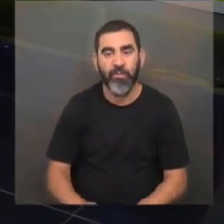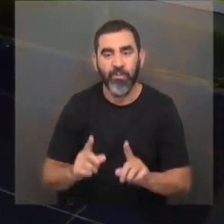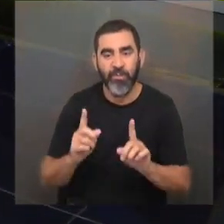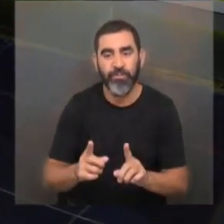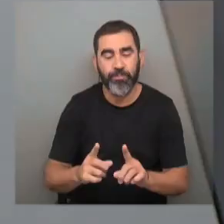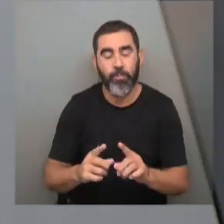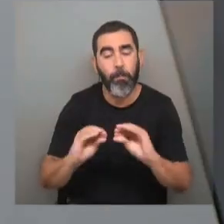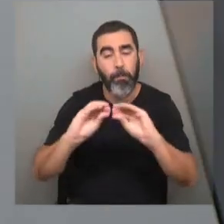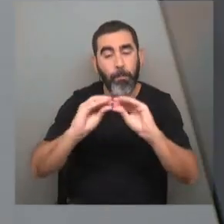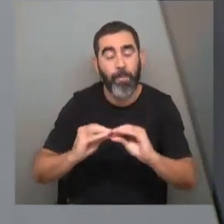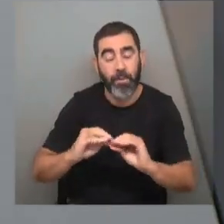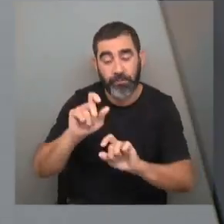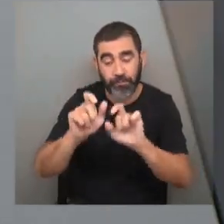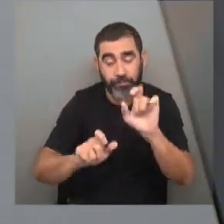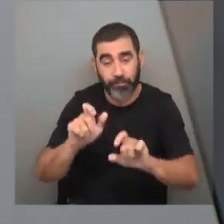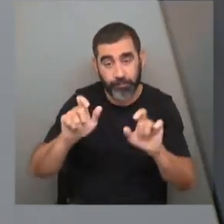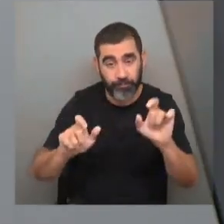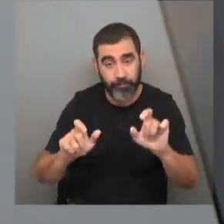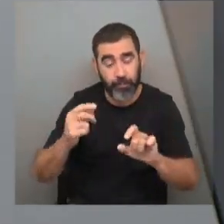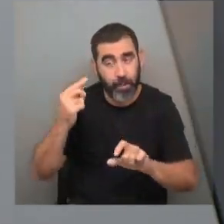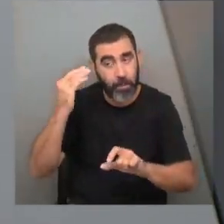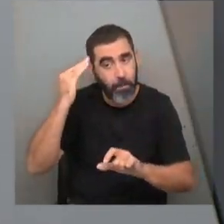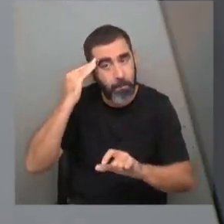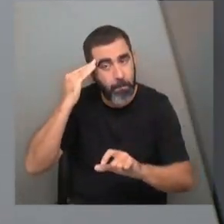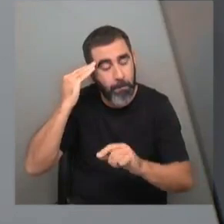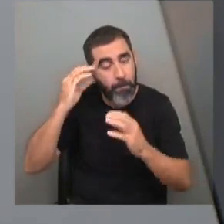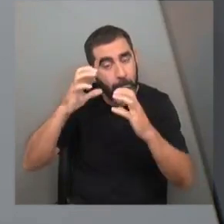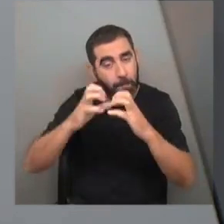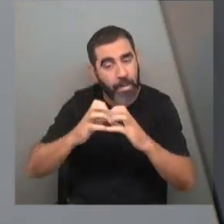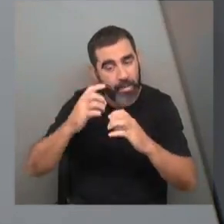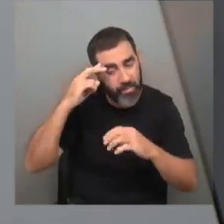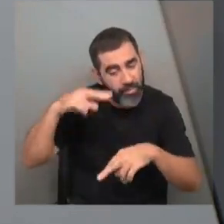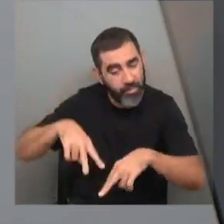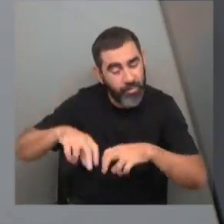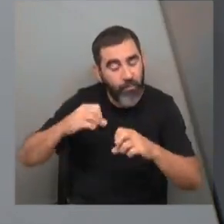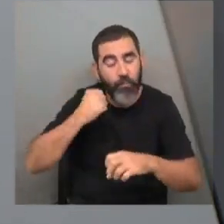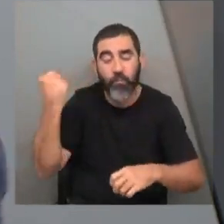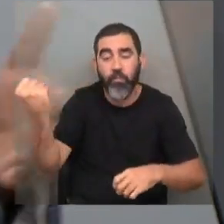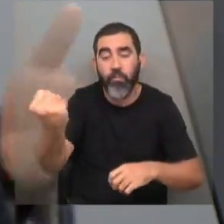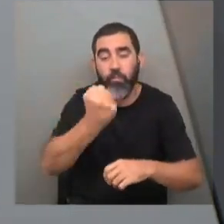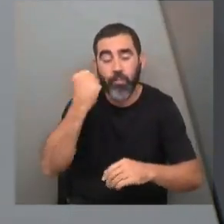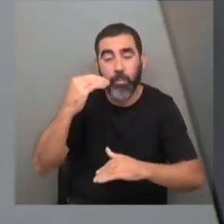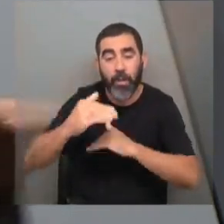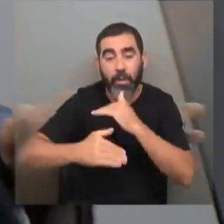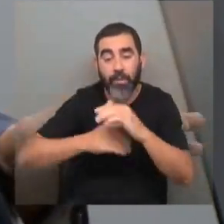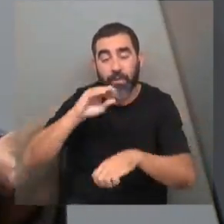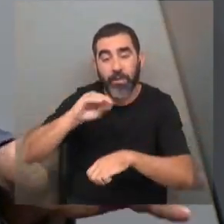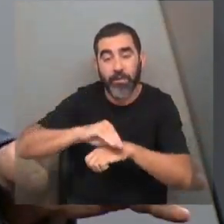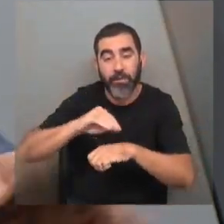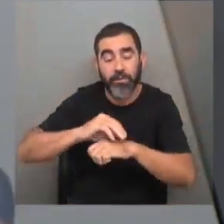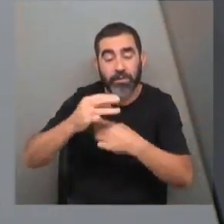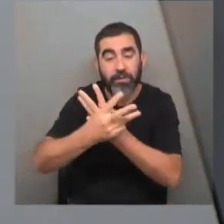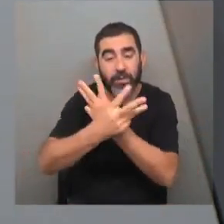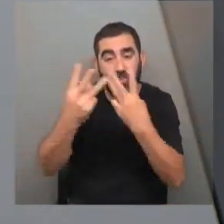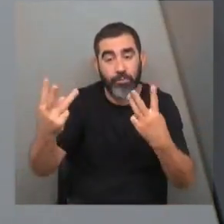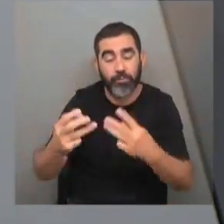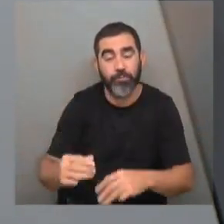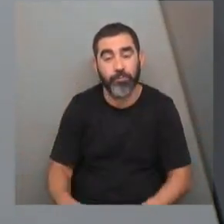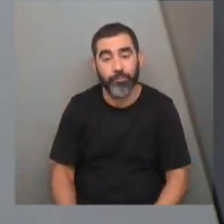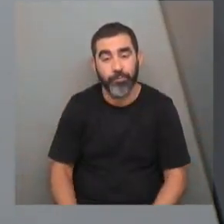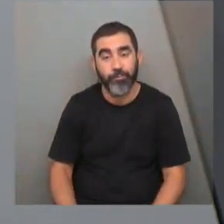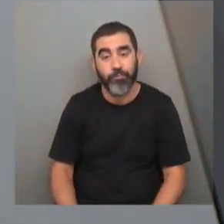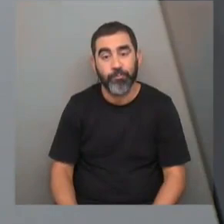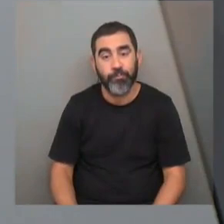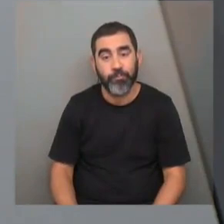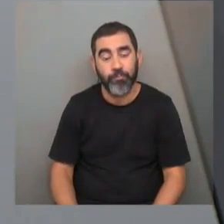los matemáticos y la mentalidad matemática, el razonamiento matemático es fundamental para el desarrollo de una cultura en todos sus aspectos. En ese